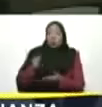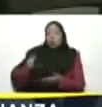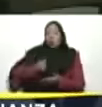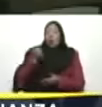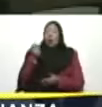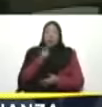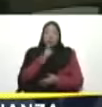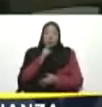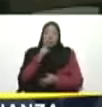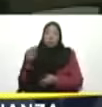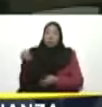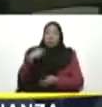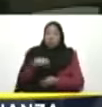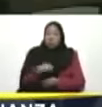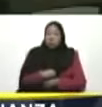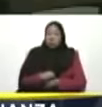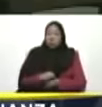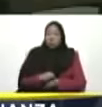mucho avanzar,